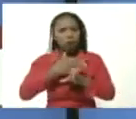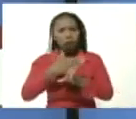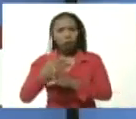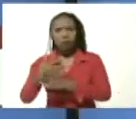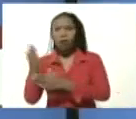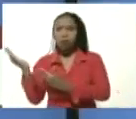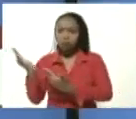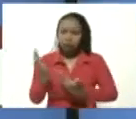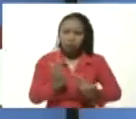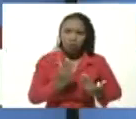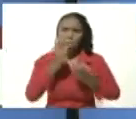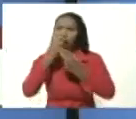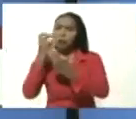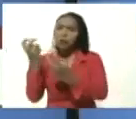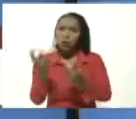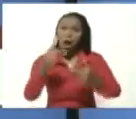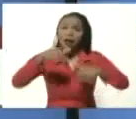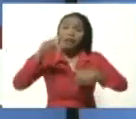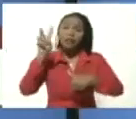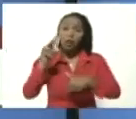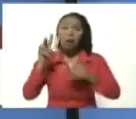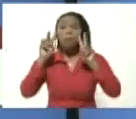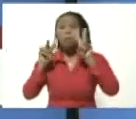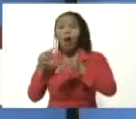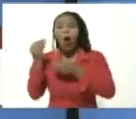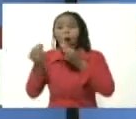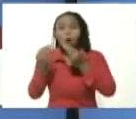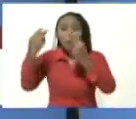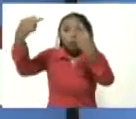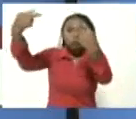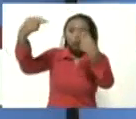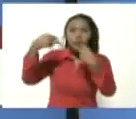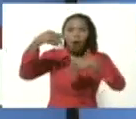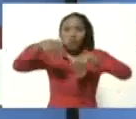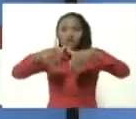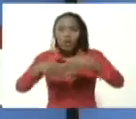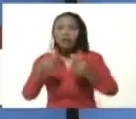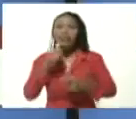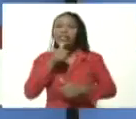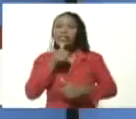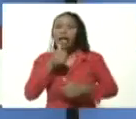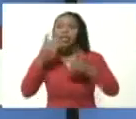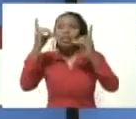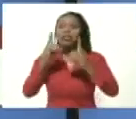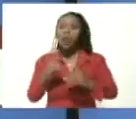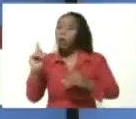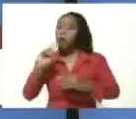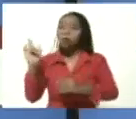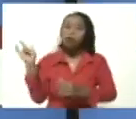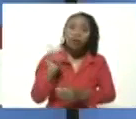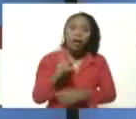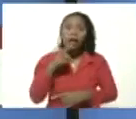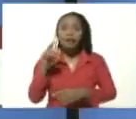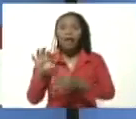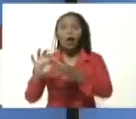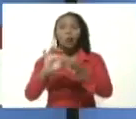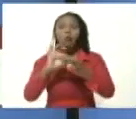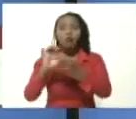Que vengan, invitados aquí a Venezuela, que vean el proceso. Quien ha tomado la decisión de no venir ha sido la Unión